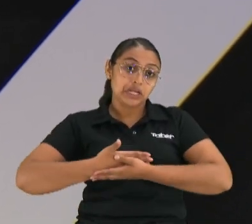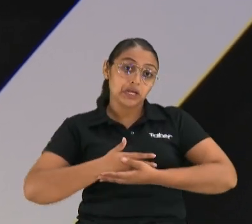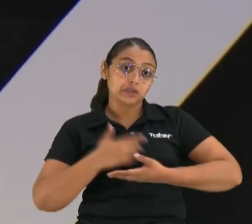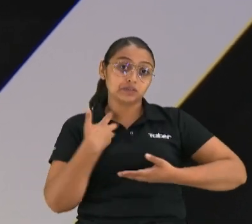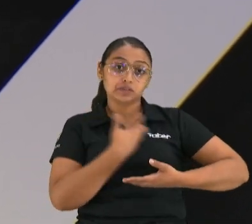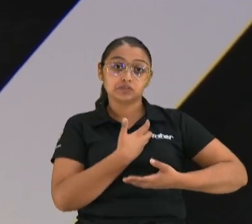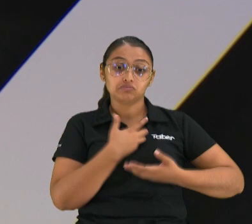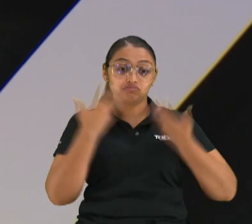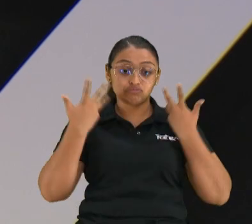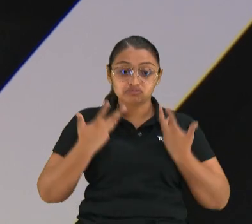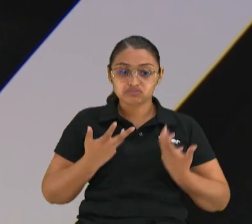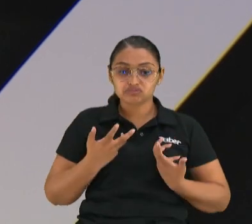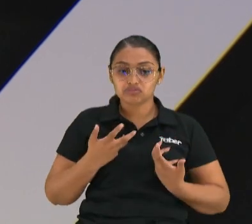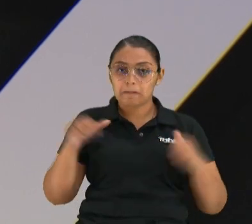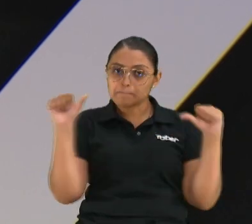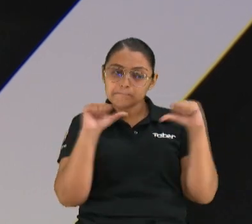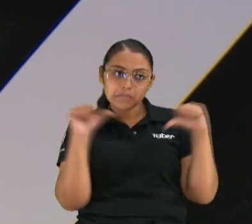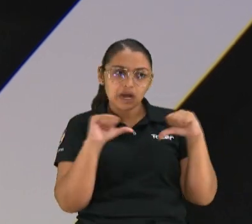tiene